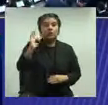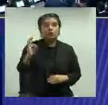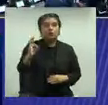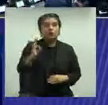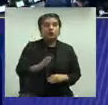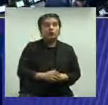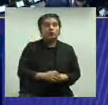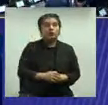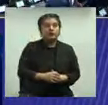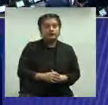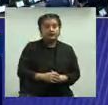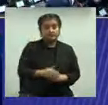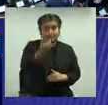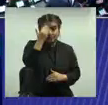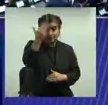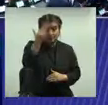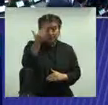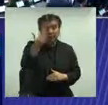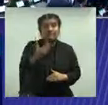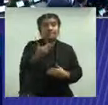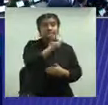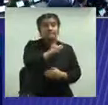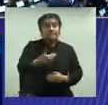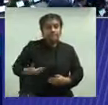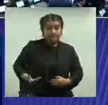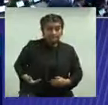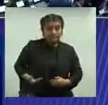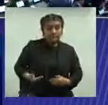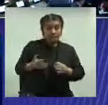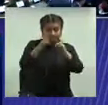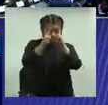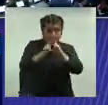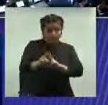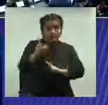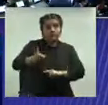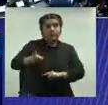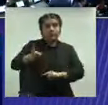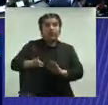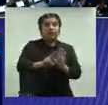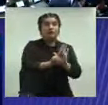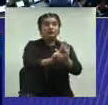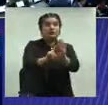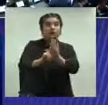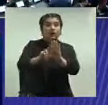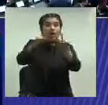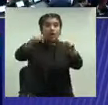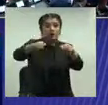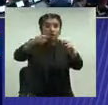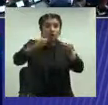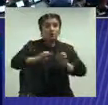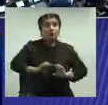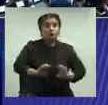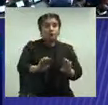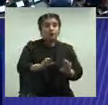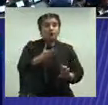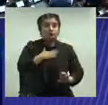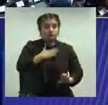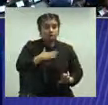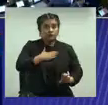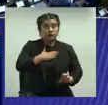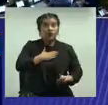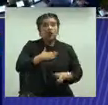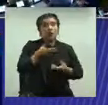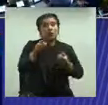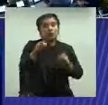Muchas gracias, señor presidente, honorable pleno. Señores representantes, en esta oportunidad me permito hacer uso